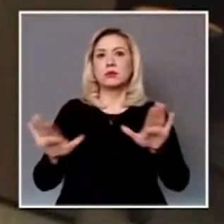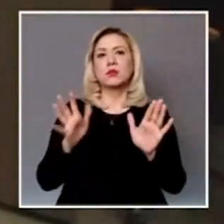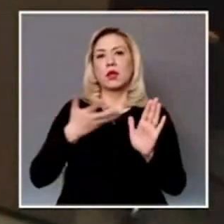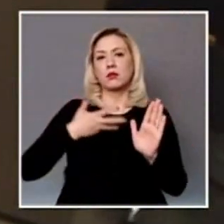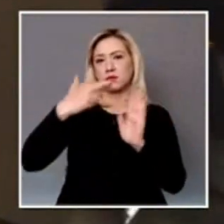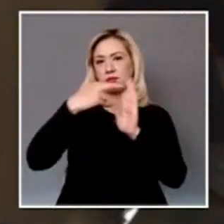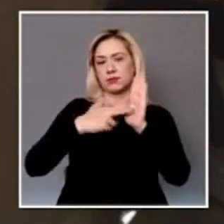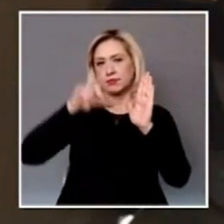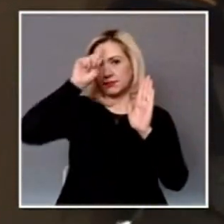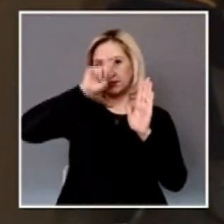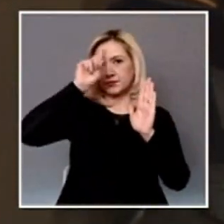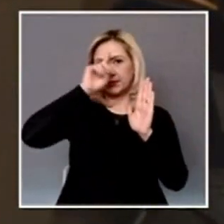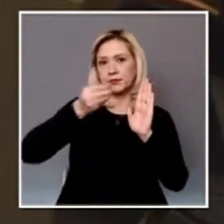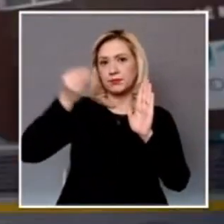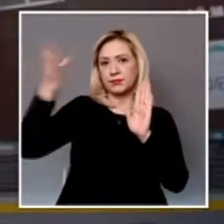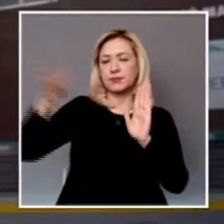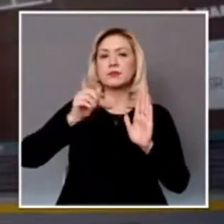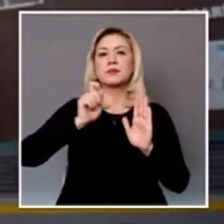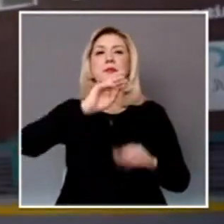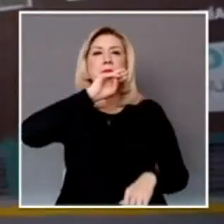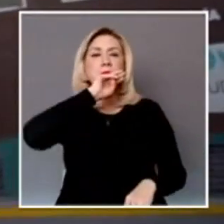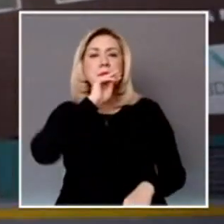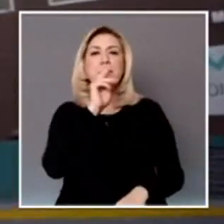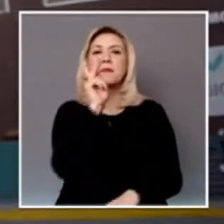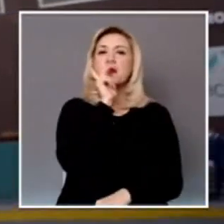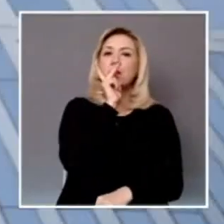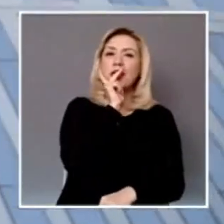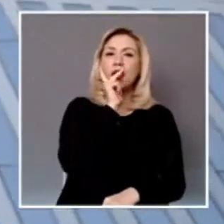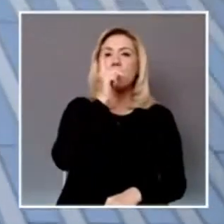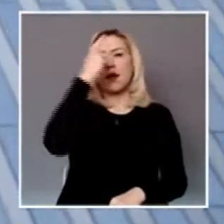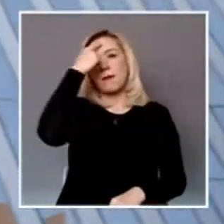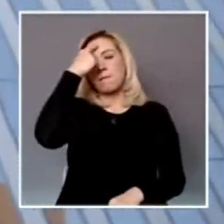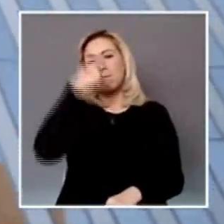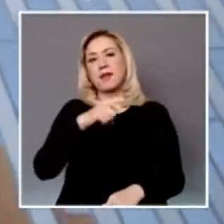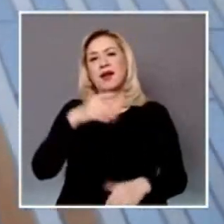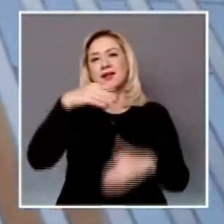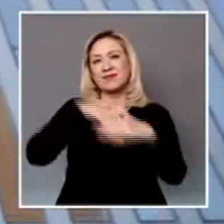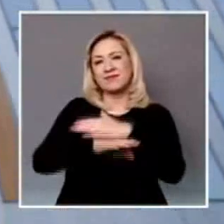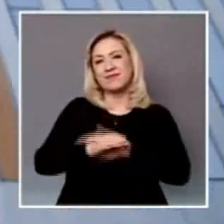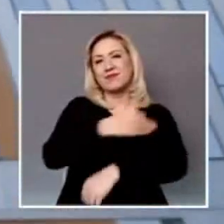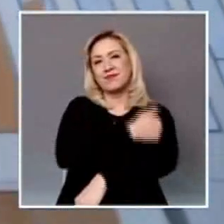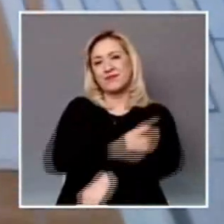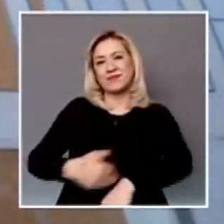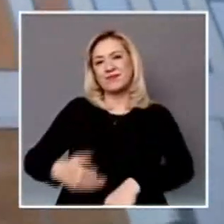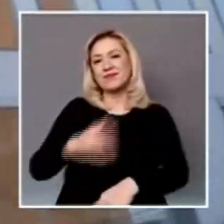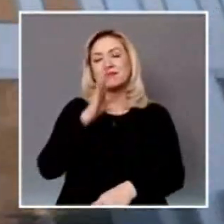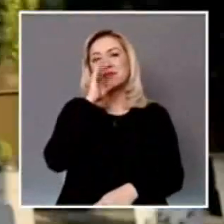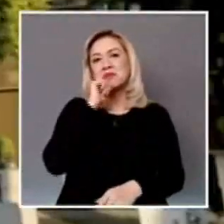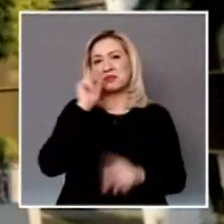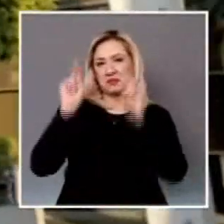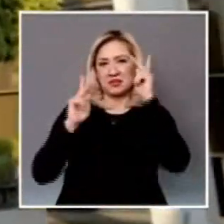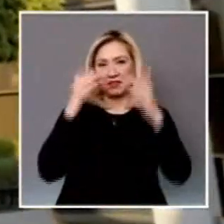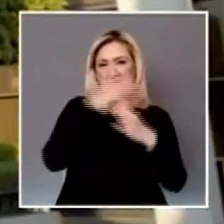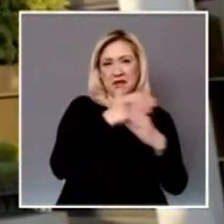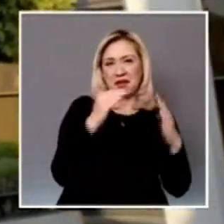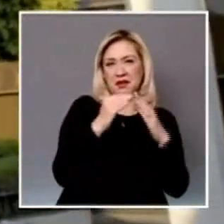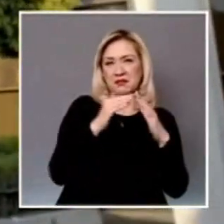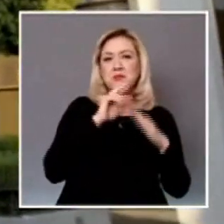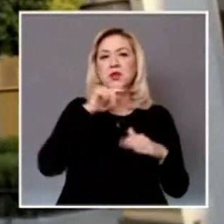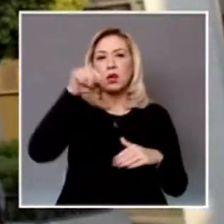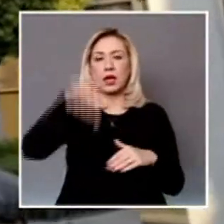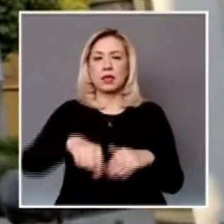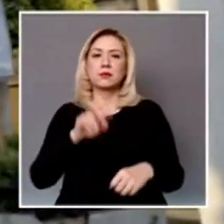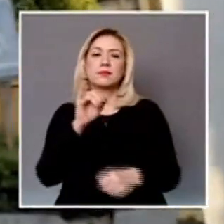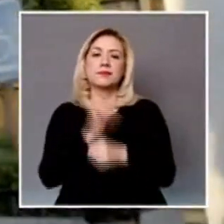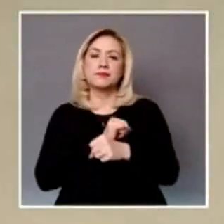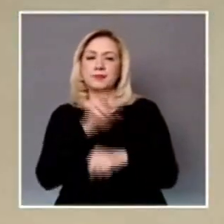de Maternidad y Paternidad en el Centro de Convivencia Familiar, supervisada SECOFAM, cuya finalidad es la